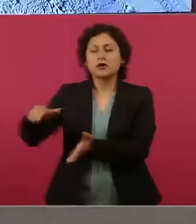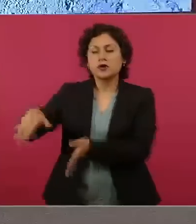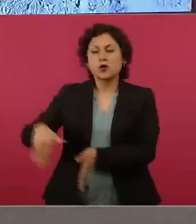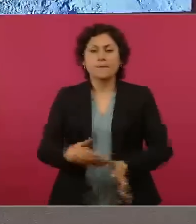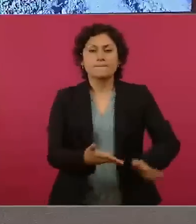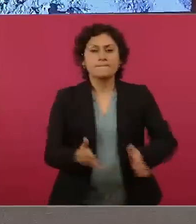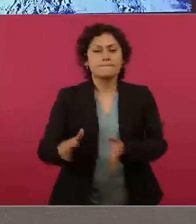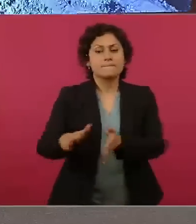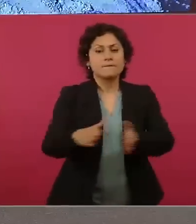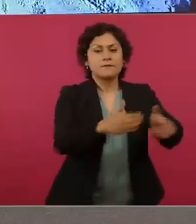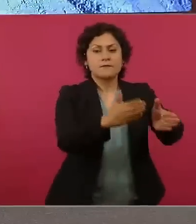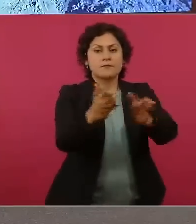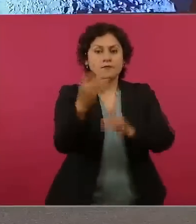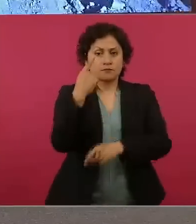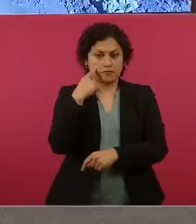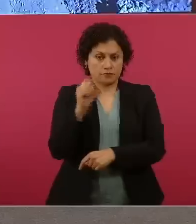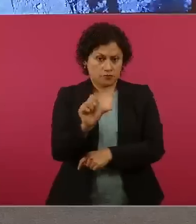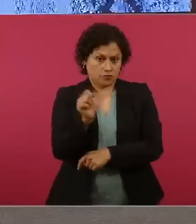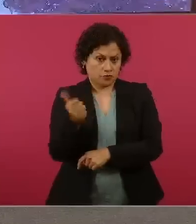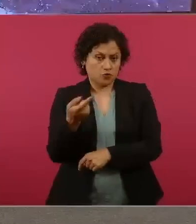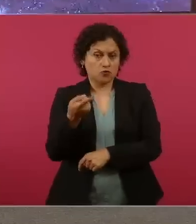sifón.